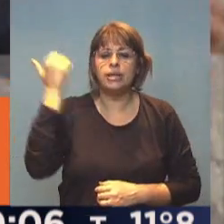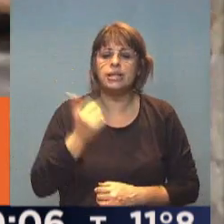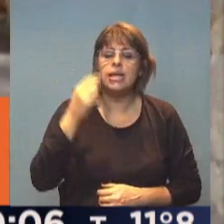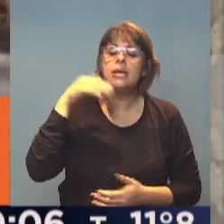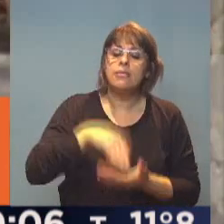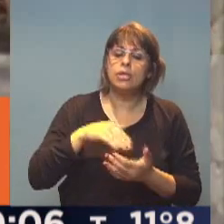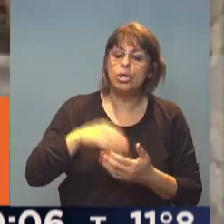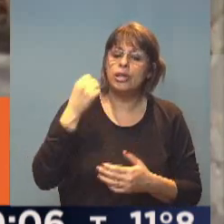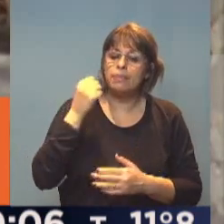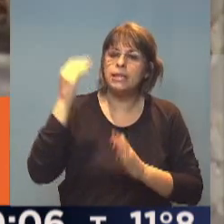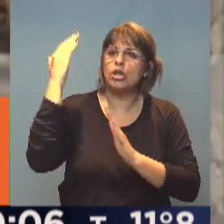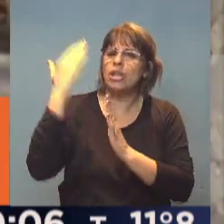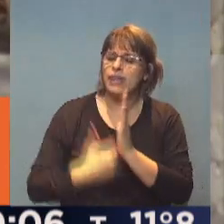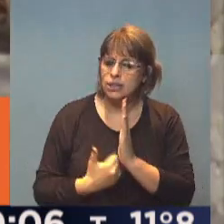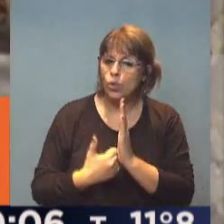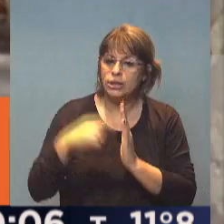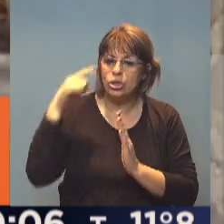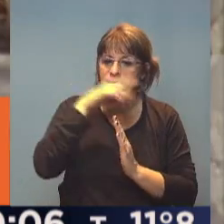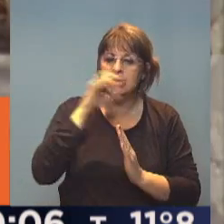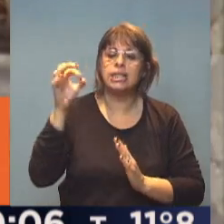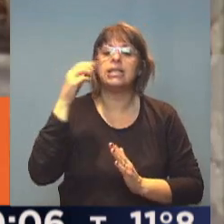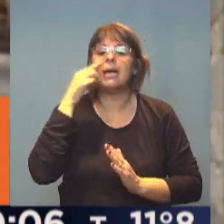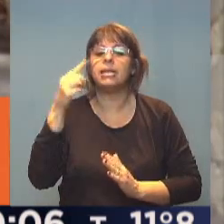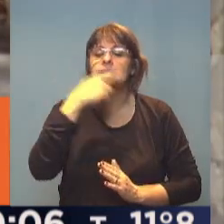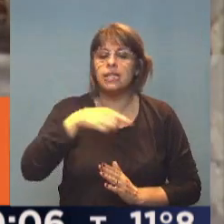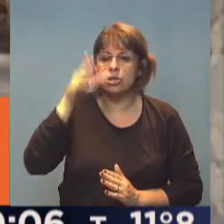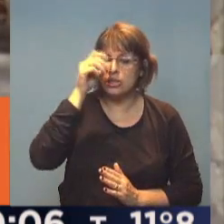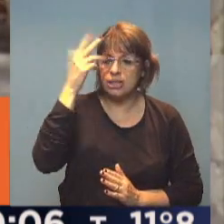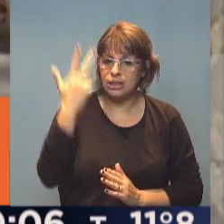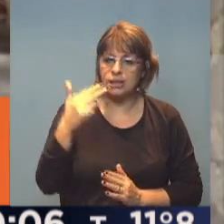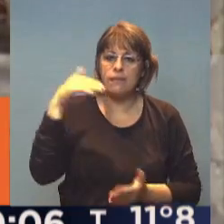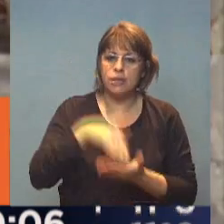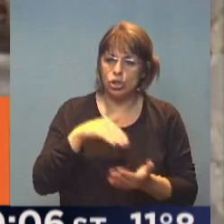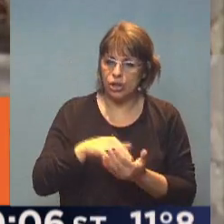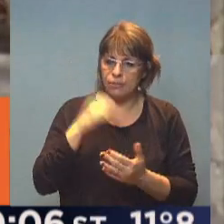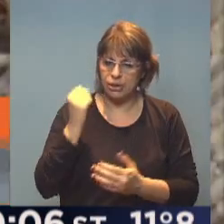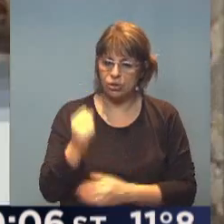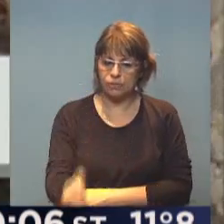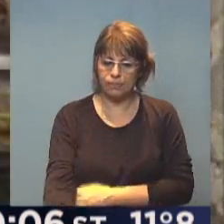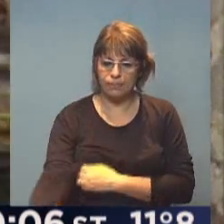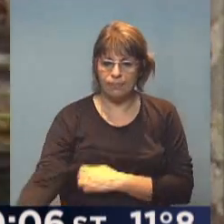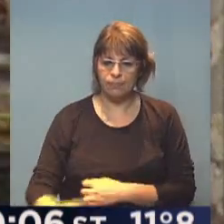pesos, ha habido una quita de 70.163 millones de pesos.